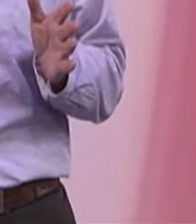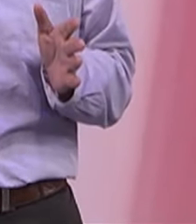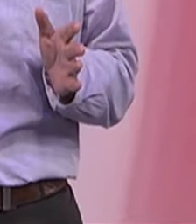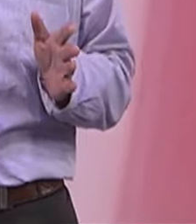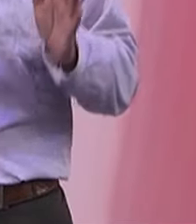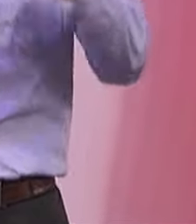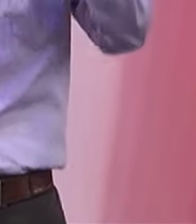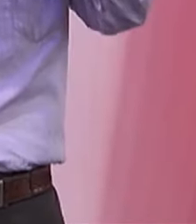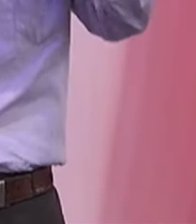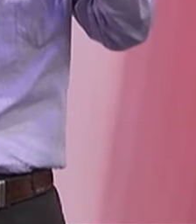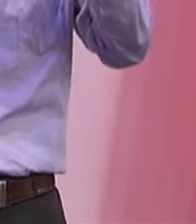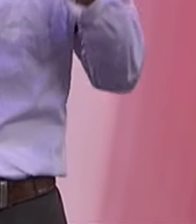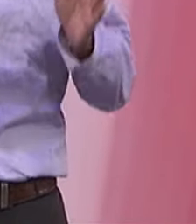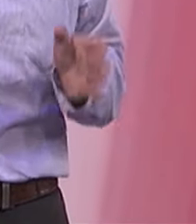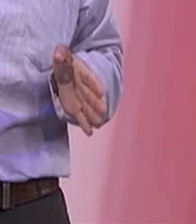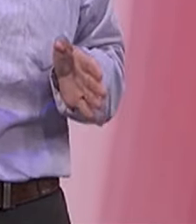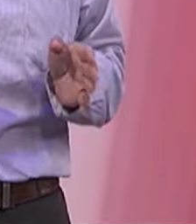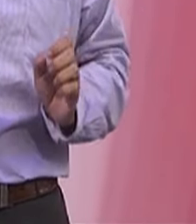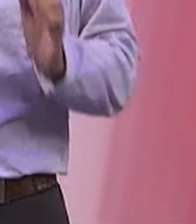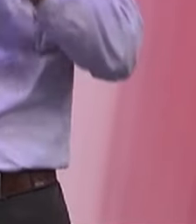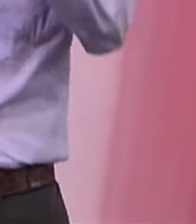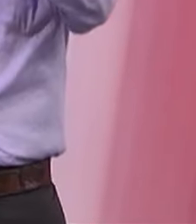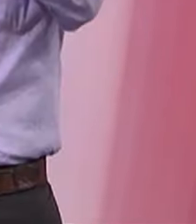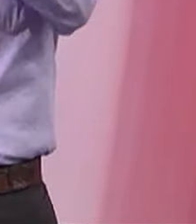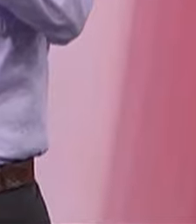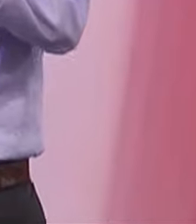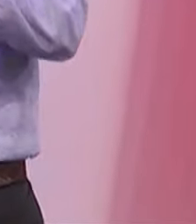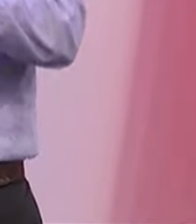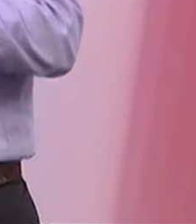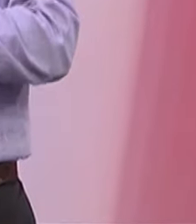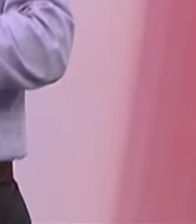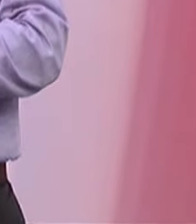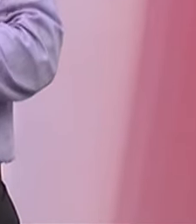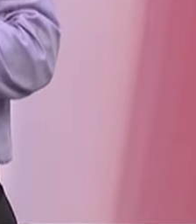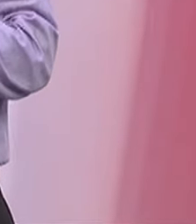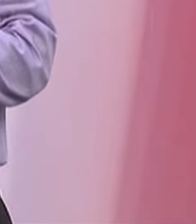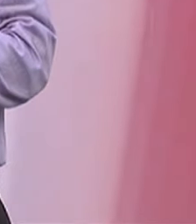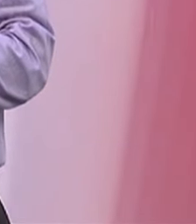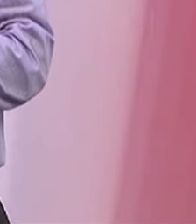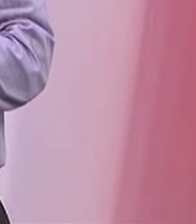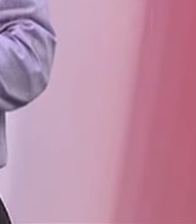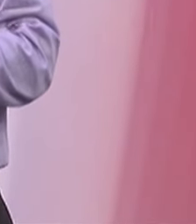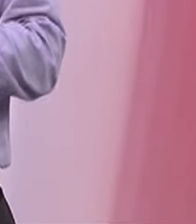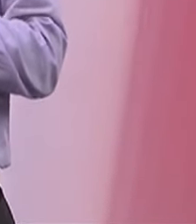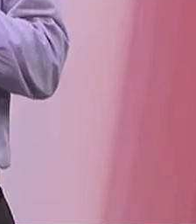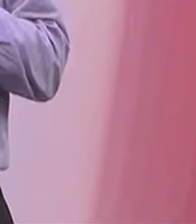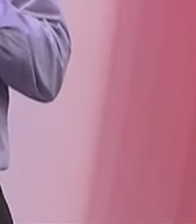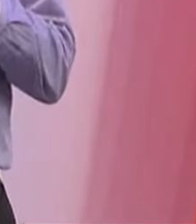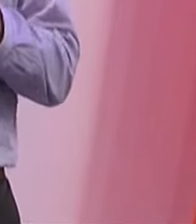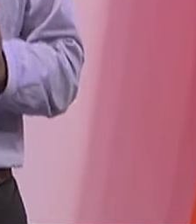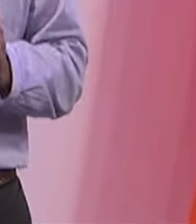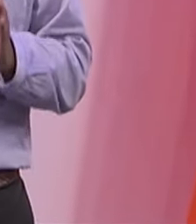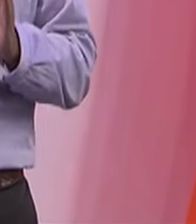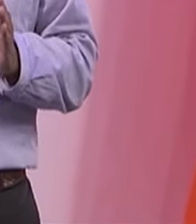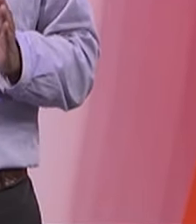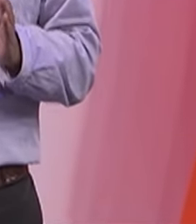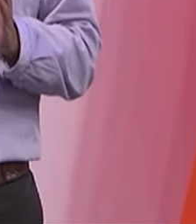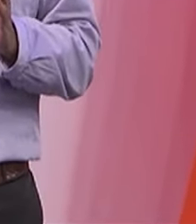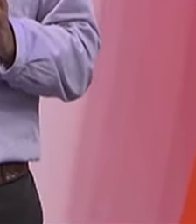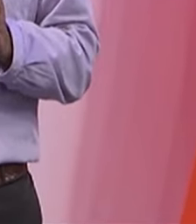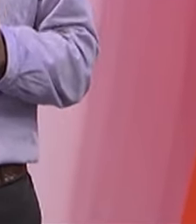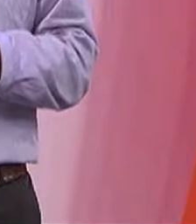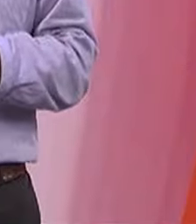en español. Primero redáctenla en español, luego redáctenlas en inglés, hagan la traducción. Cuidado cuando